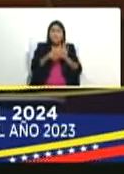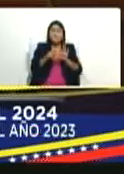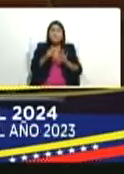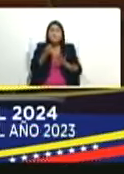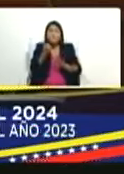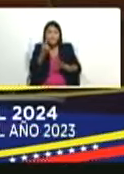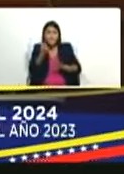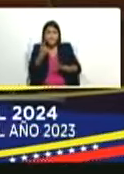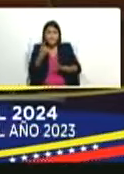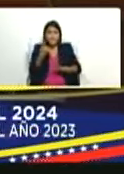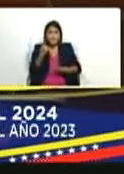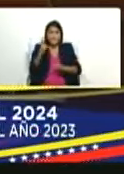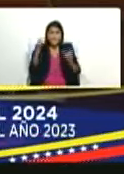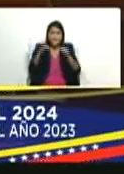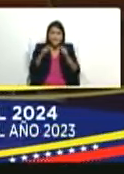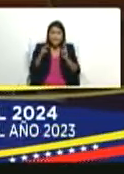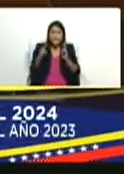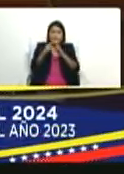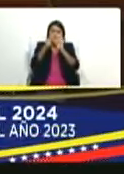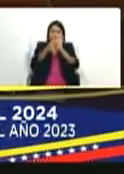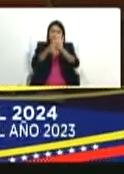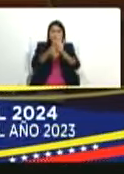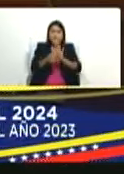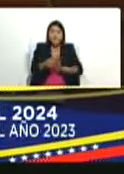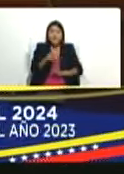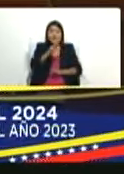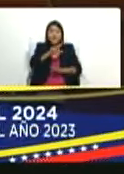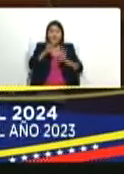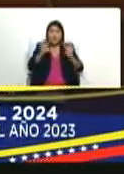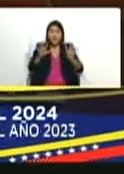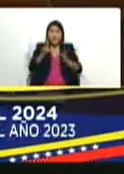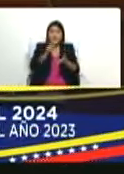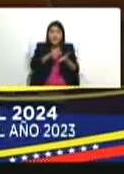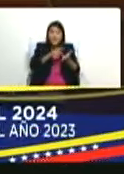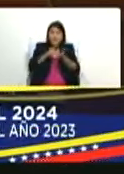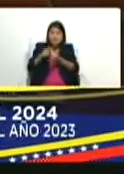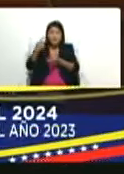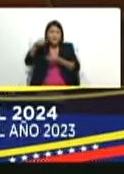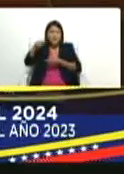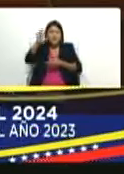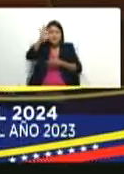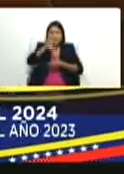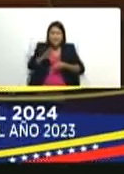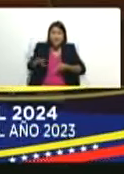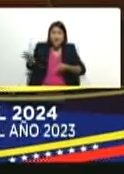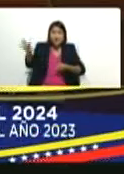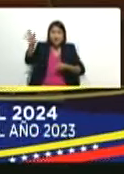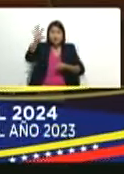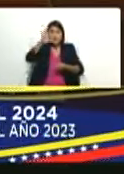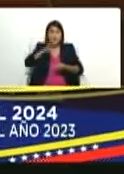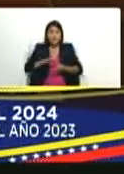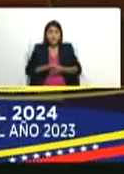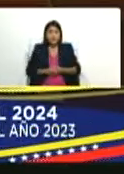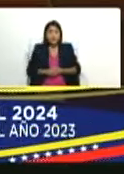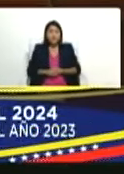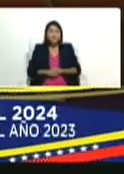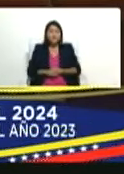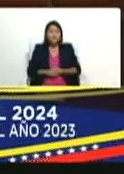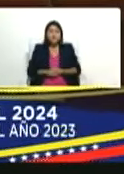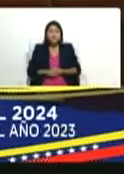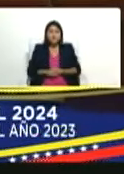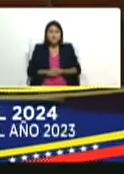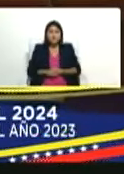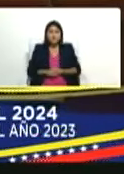Judicial Iberoamericana, contando con 39 participantes de diferentes países, quienes deliberaron acerca del